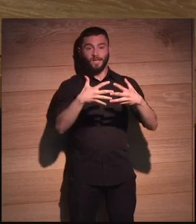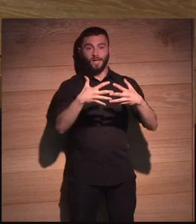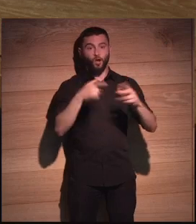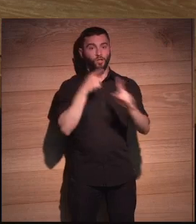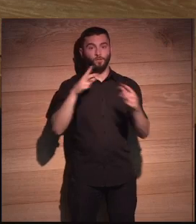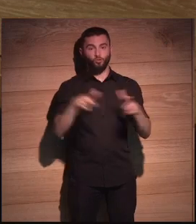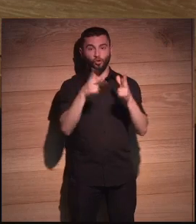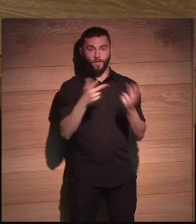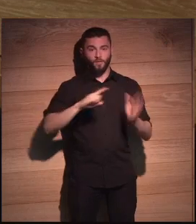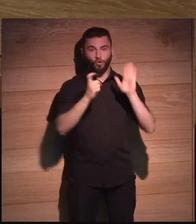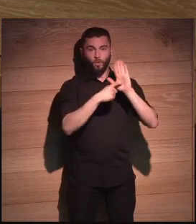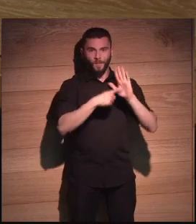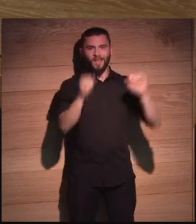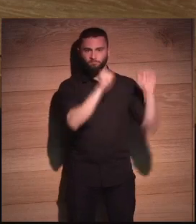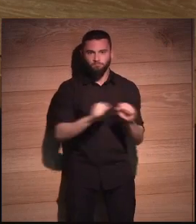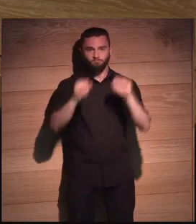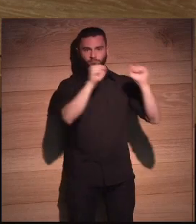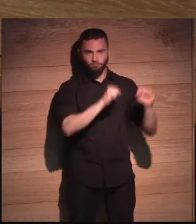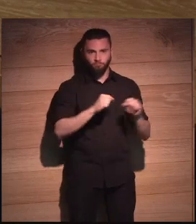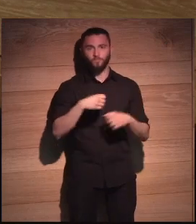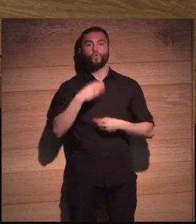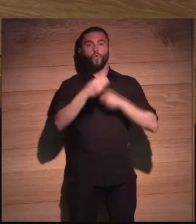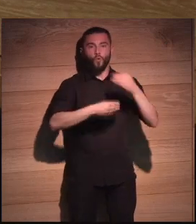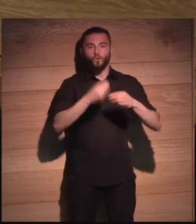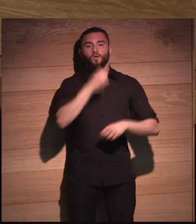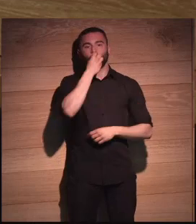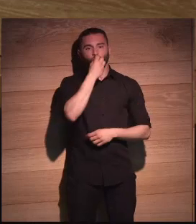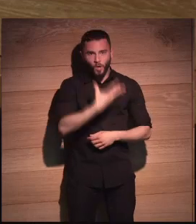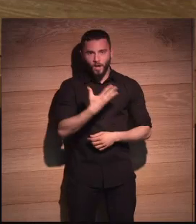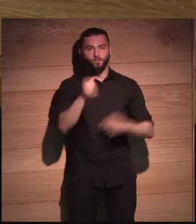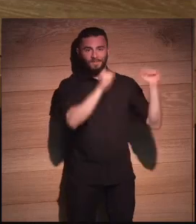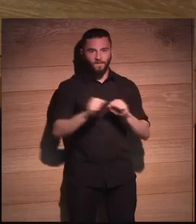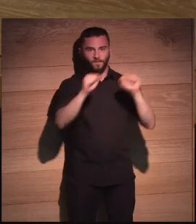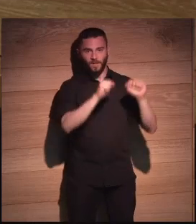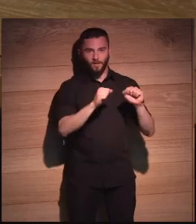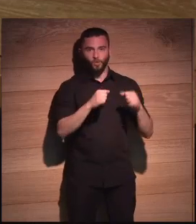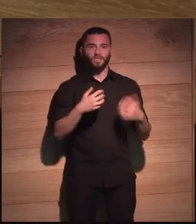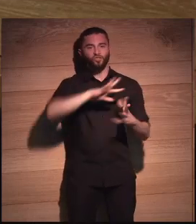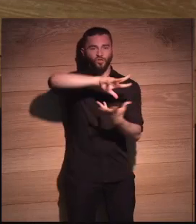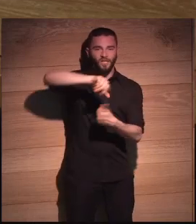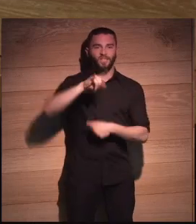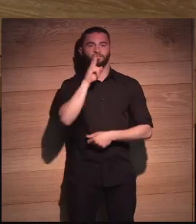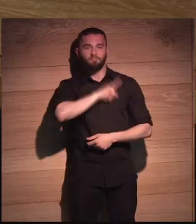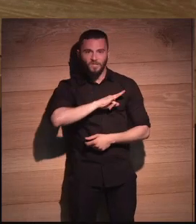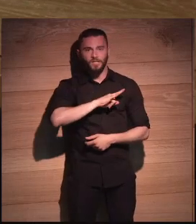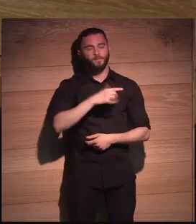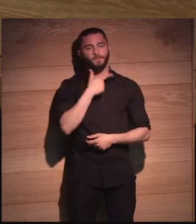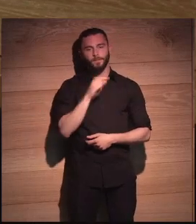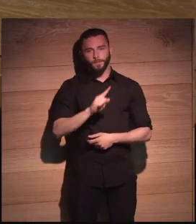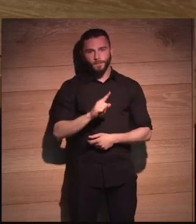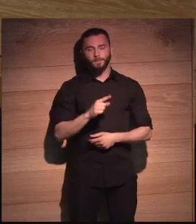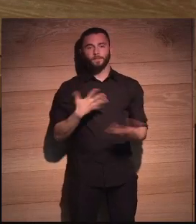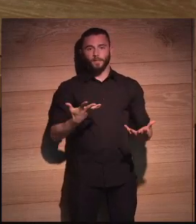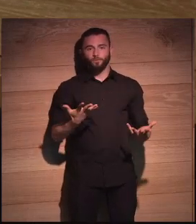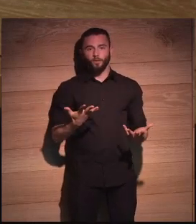y hablamos todo el día de buenos usos y me fastidian mucho las malas noticias y todo esto, ¿no sería un susto para